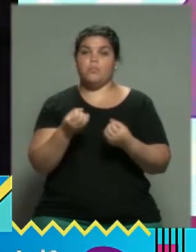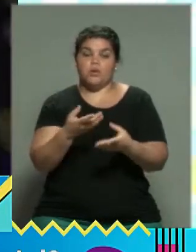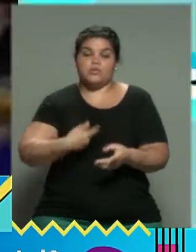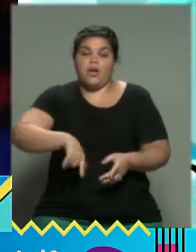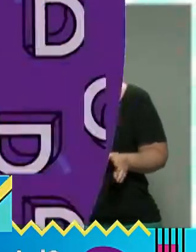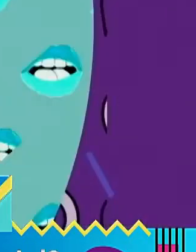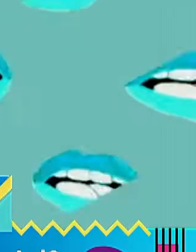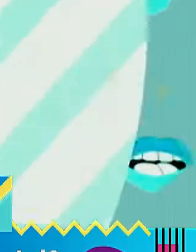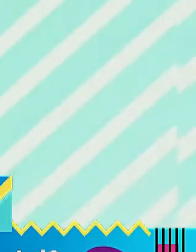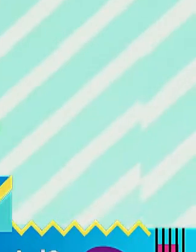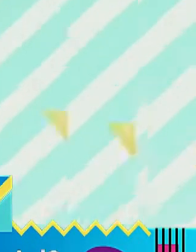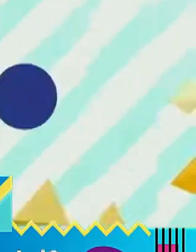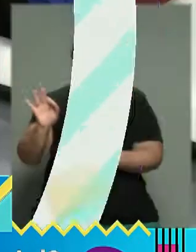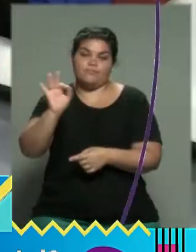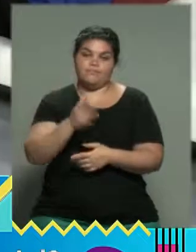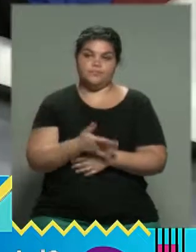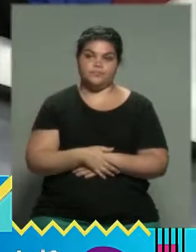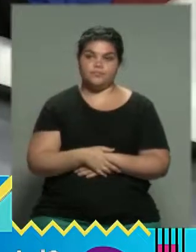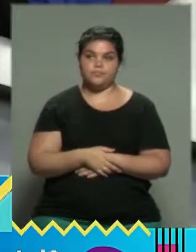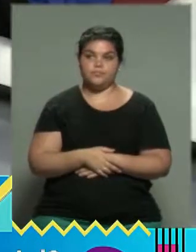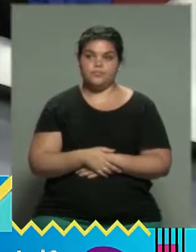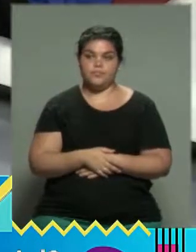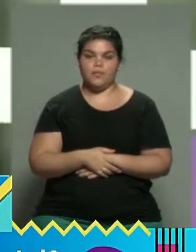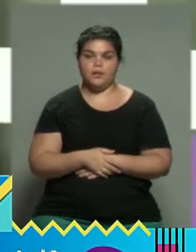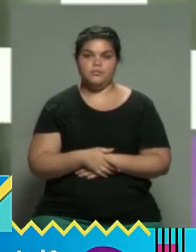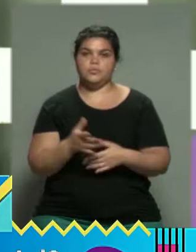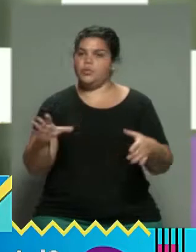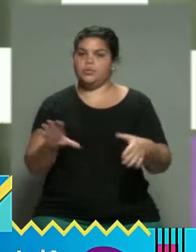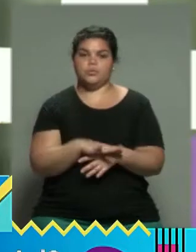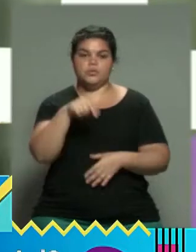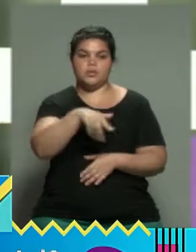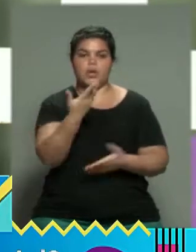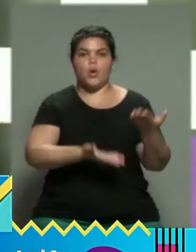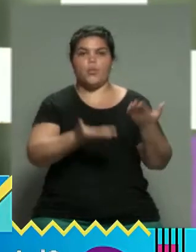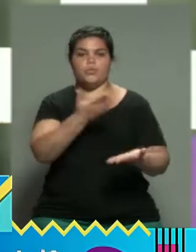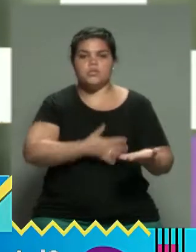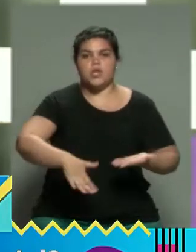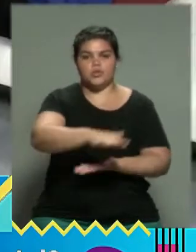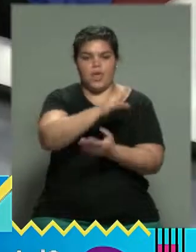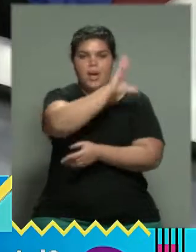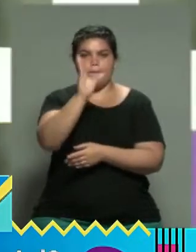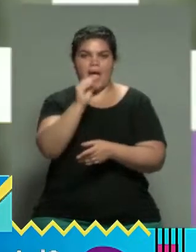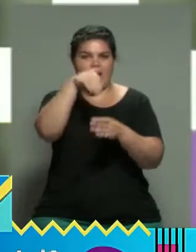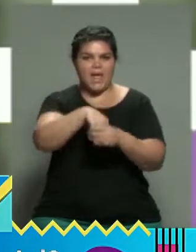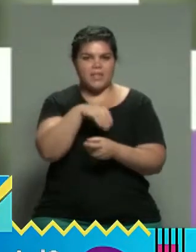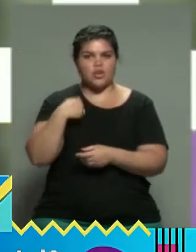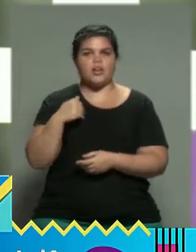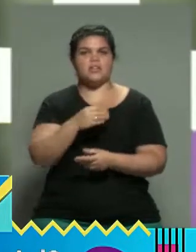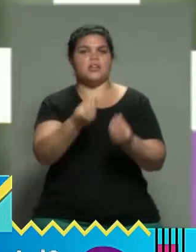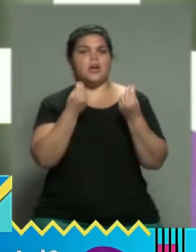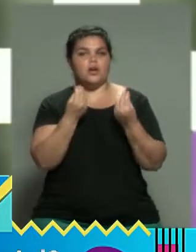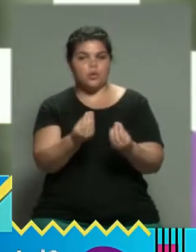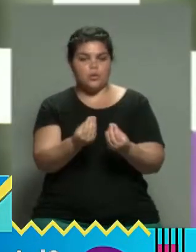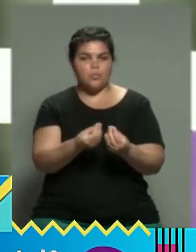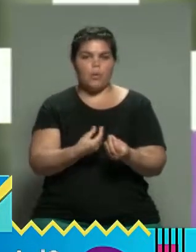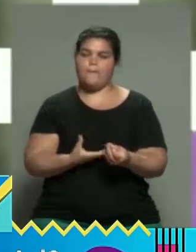veredas distintas. No, seguramente ya nos metimos en esto de la concepción de justicia social hacia adentro en nuestro país, ¿no? Claro. Como muchas veces lo veíamos hoy en